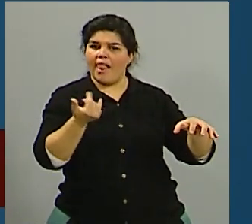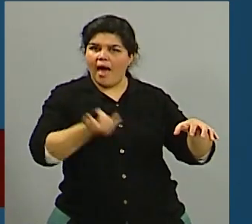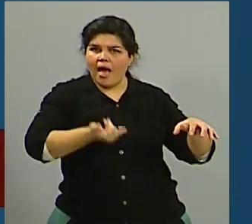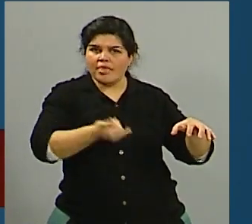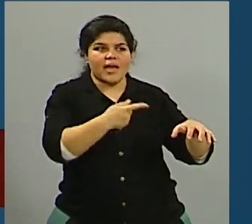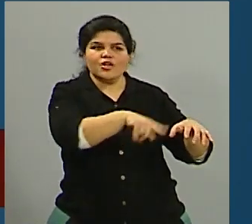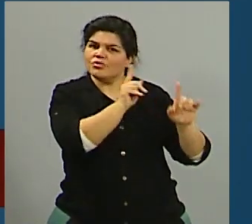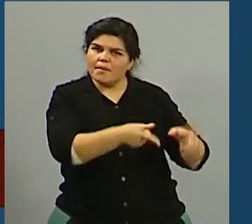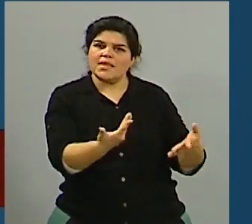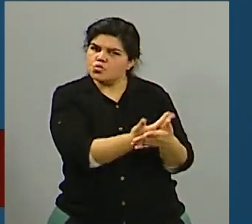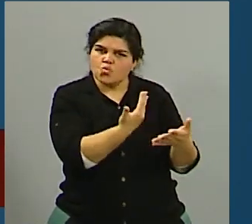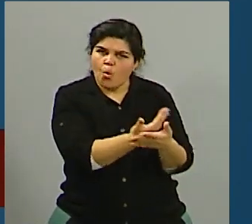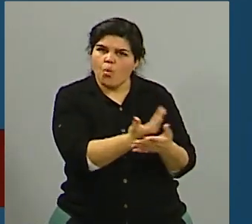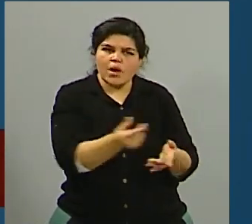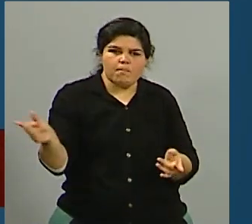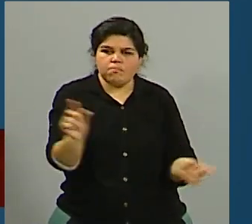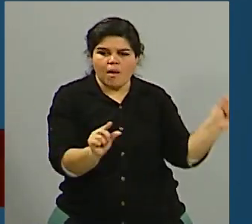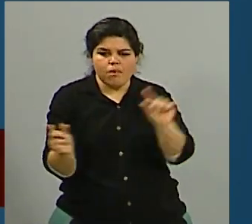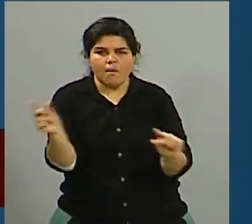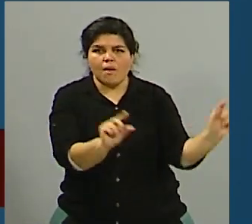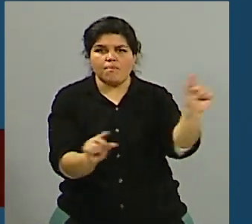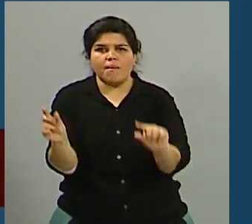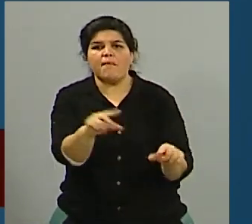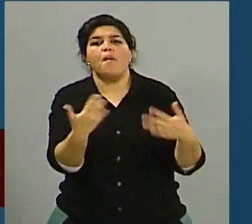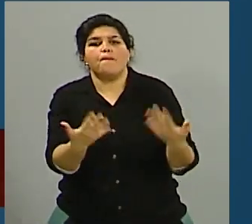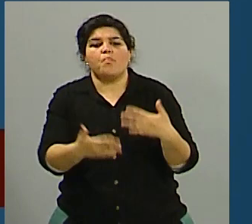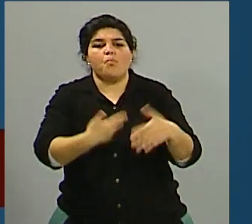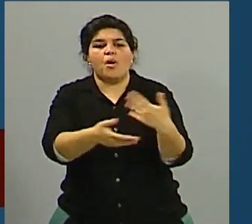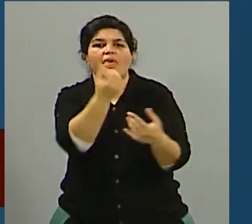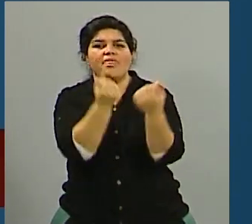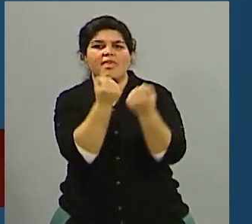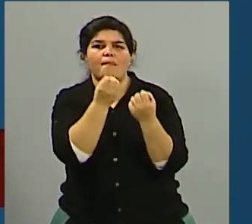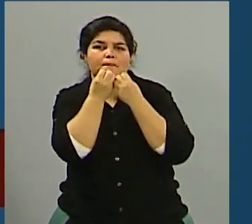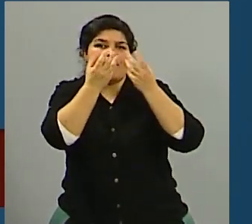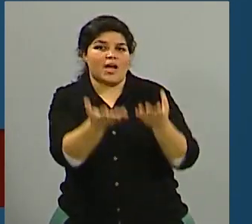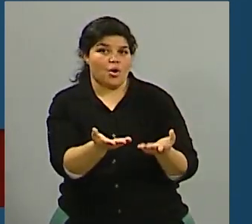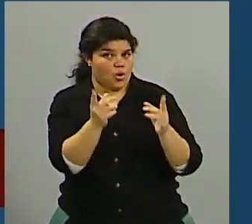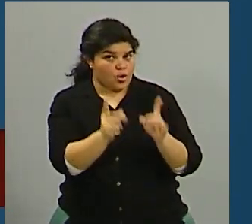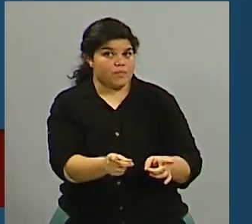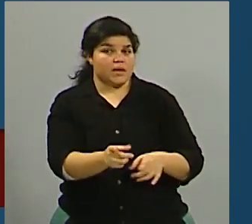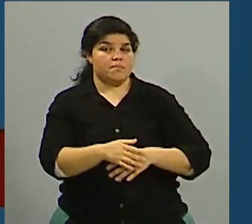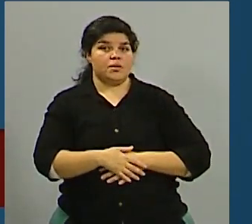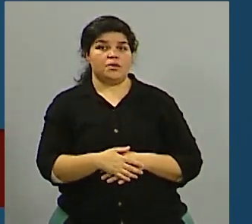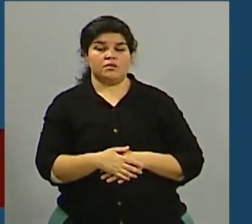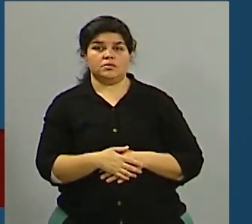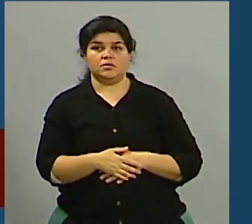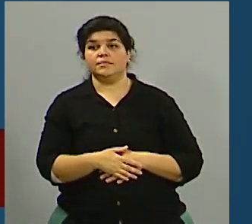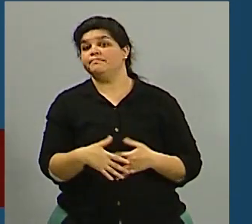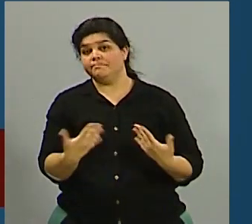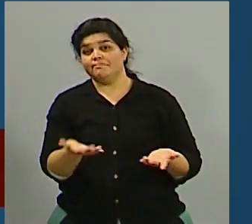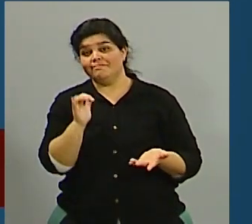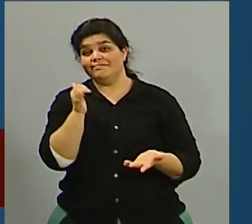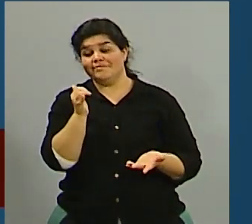a entender nosotros como ciudadanos, y sobre todo los gobiernos y los poderosos económicamente hablando, ¿no? Totalmente. La